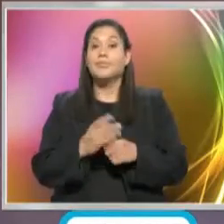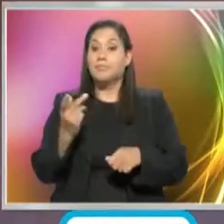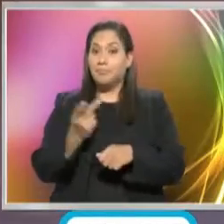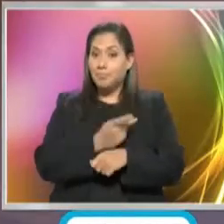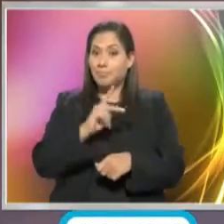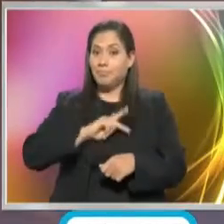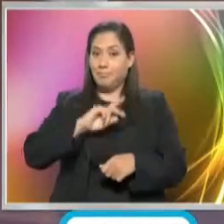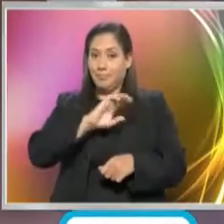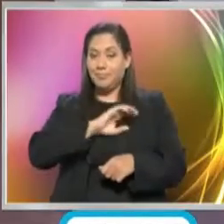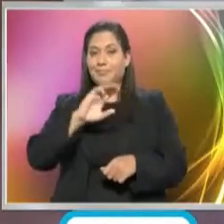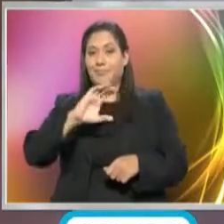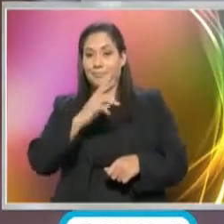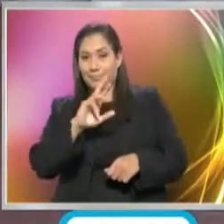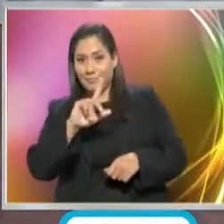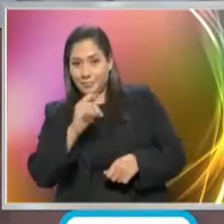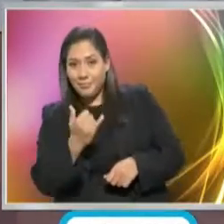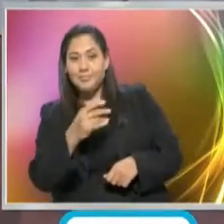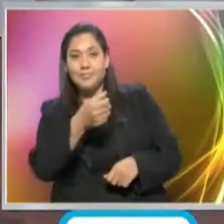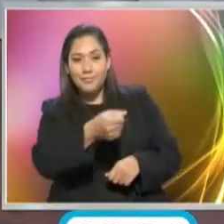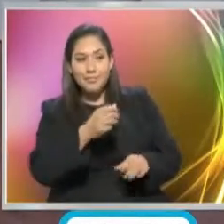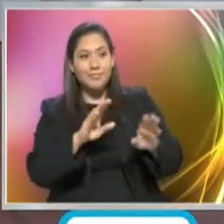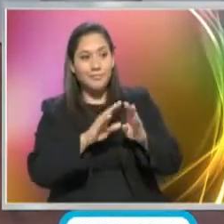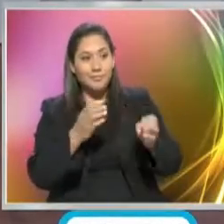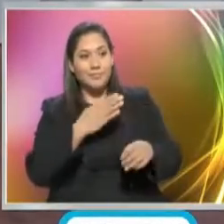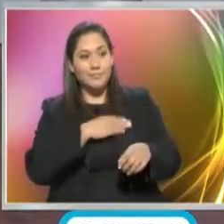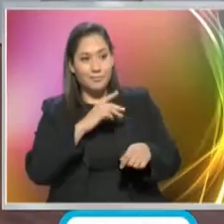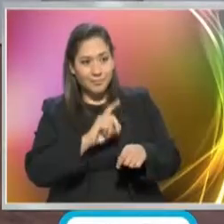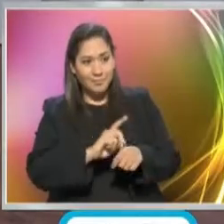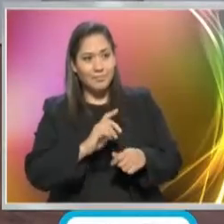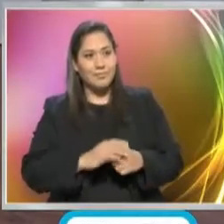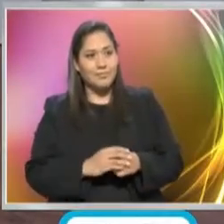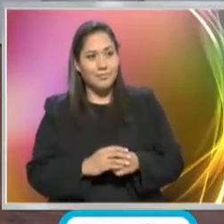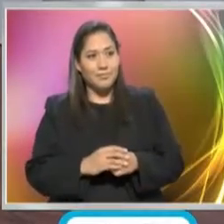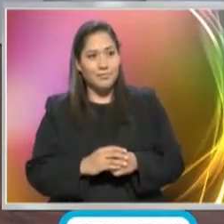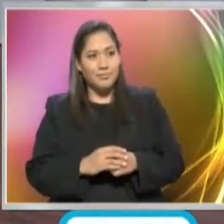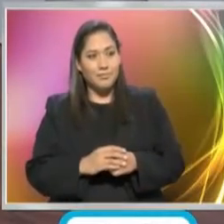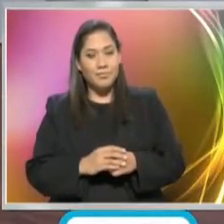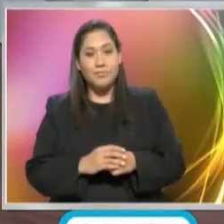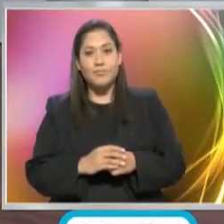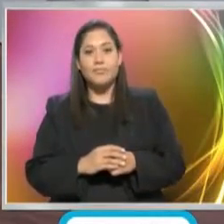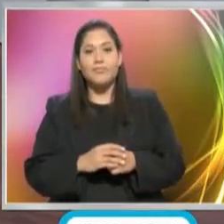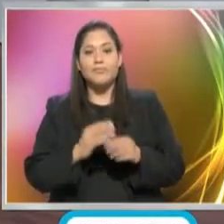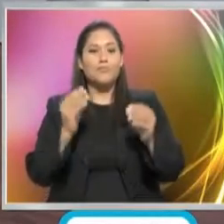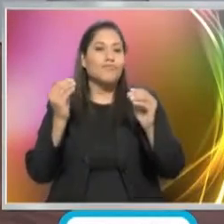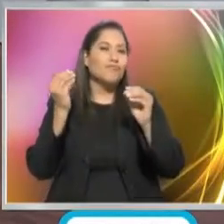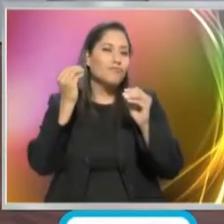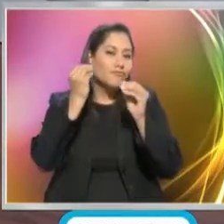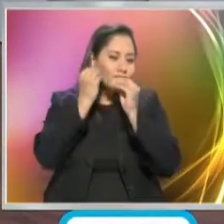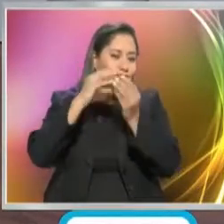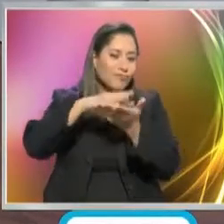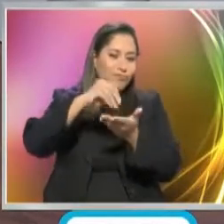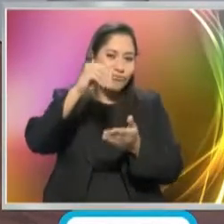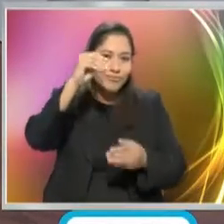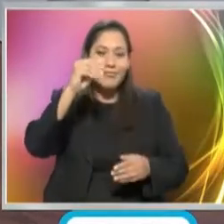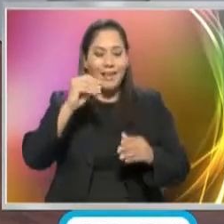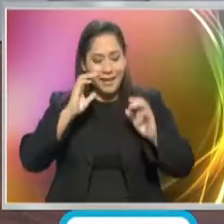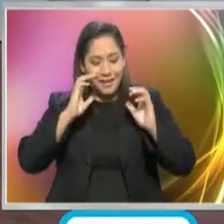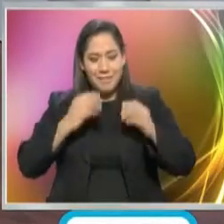¿Qué pasó, mi querido Charlie? ¿Cómo estás? Buenos días. ¿Cómo estás? Buenos días. Buen día. Besos de ceniza, ¿no? Sí. Alma